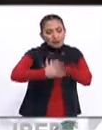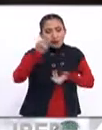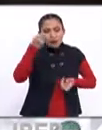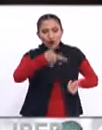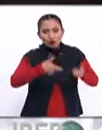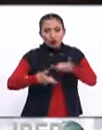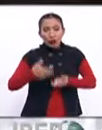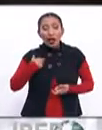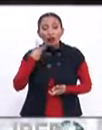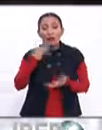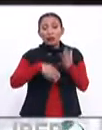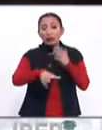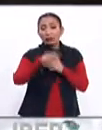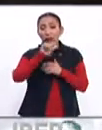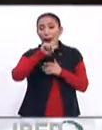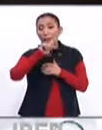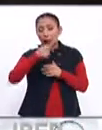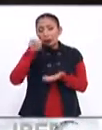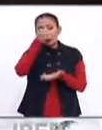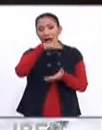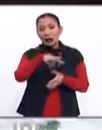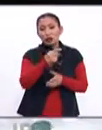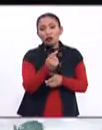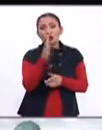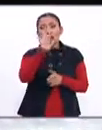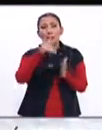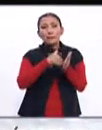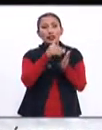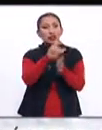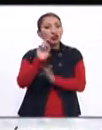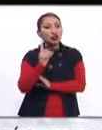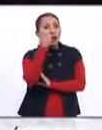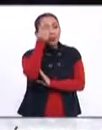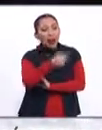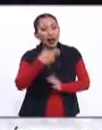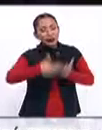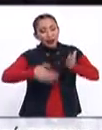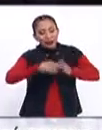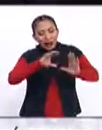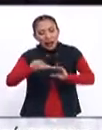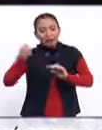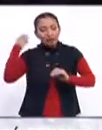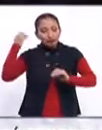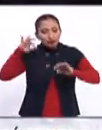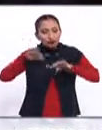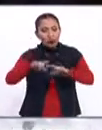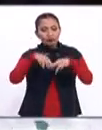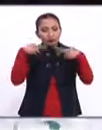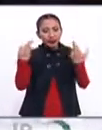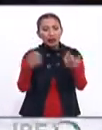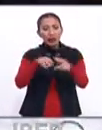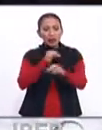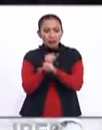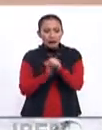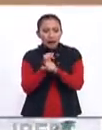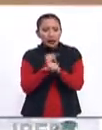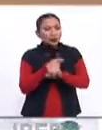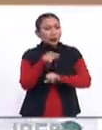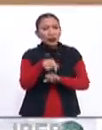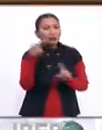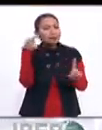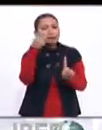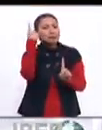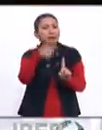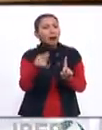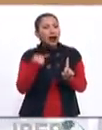económica. En 2018, el APEC destinó 14.5 millones de dólares para talleres, simposios, publicaciones e investigaciones que tienen